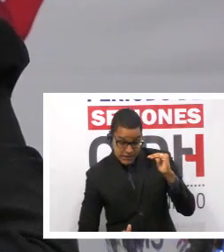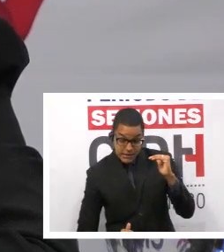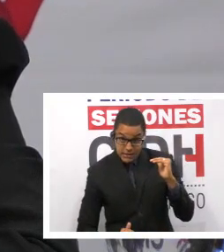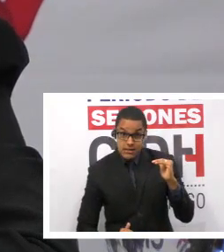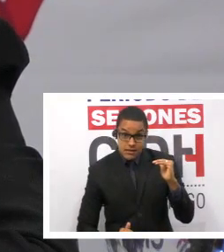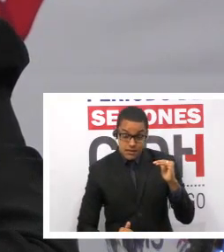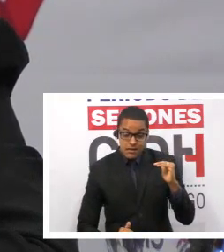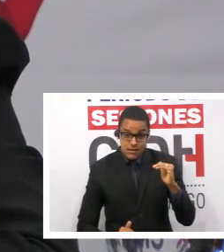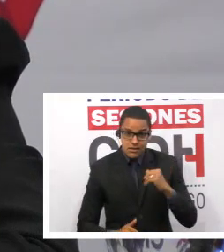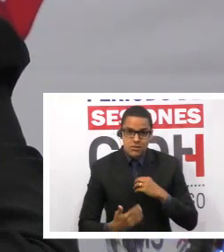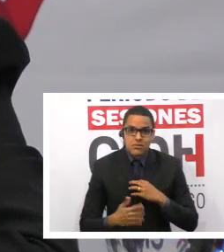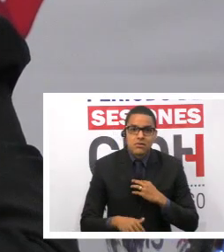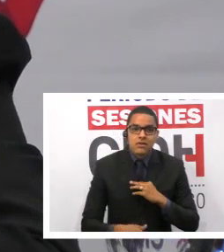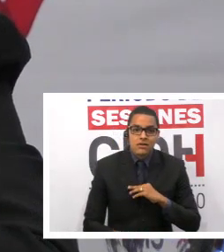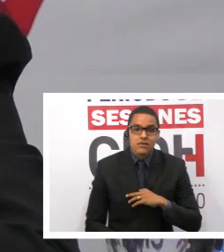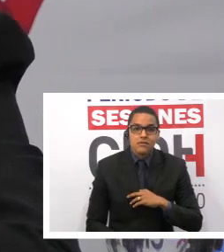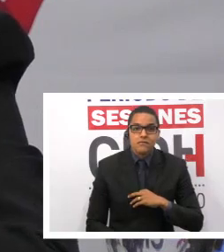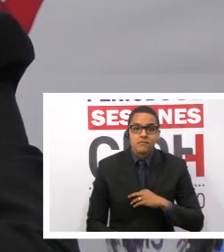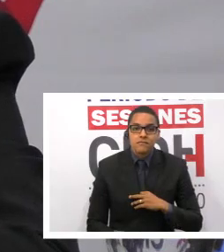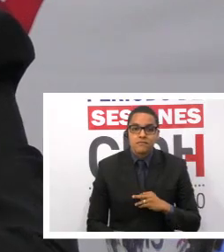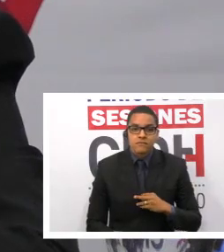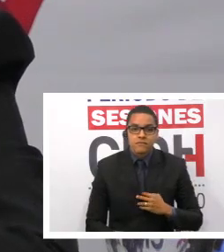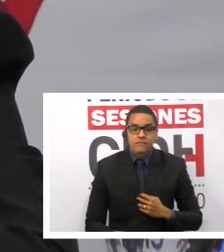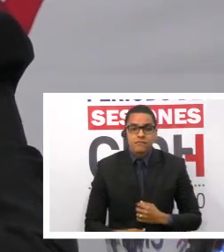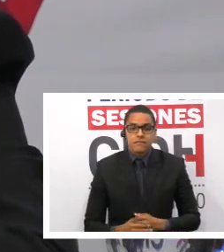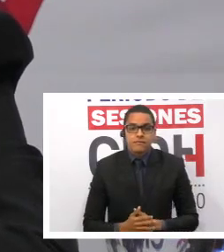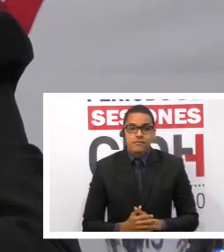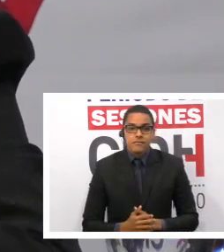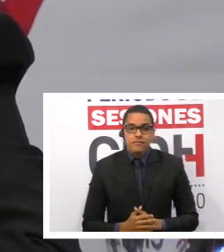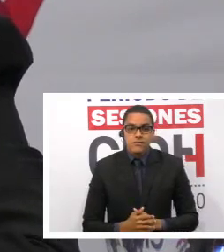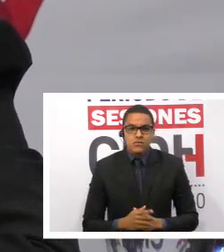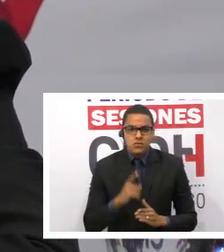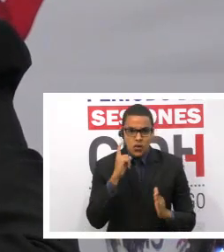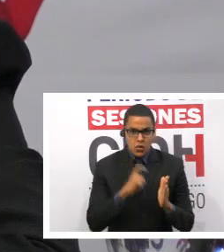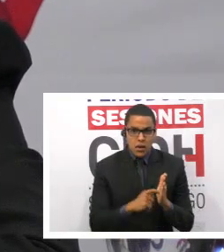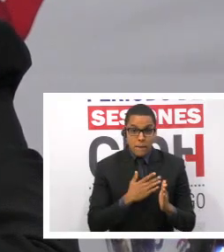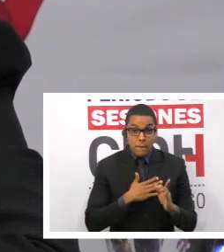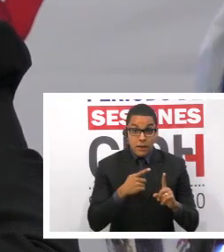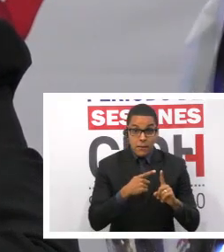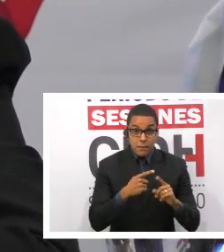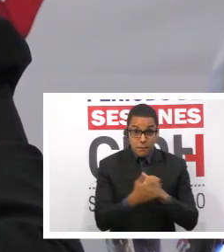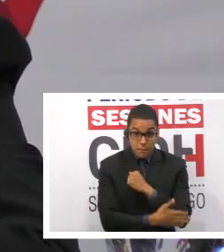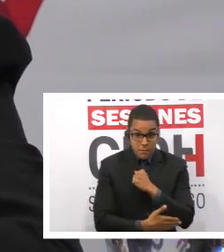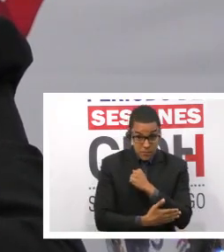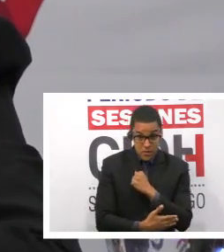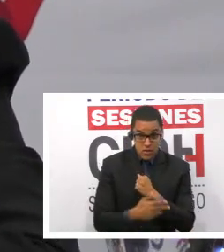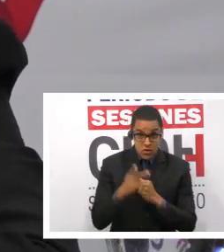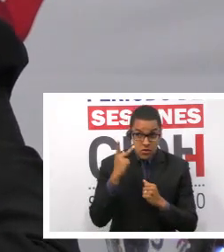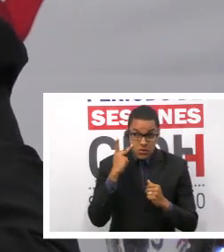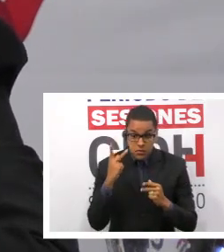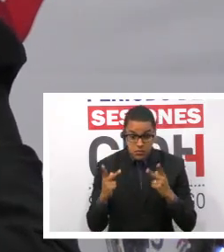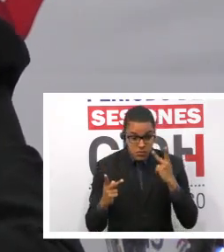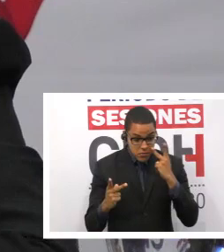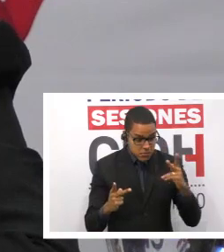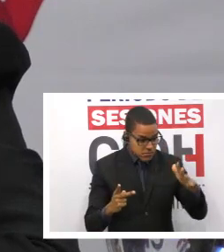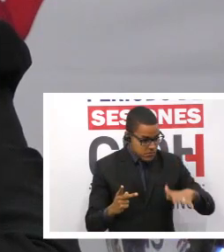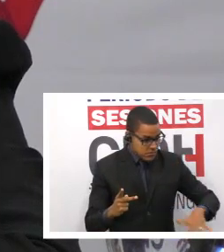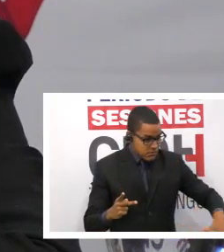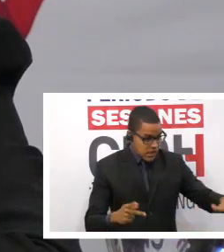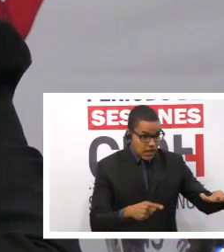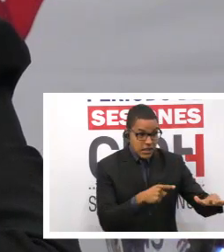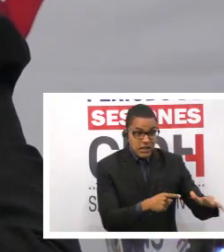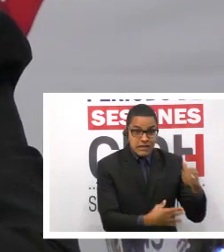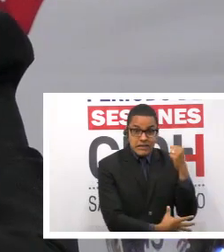de nuestras poblaciones están extremos de riqueza y de y de pobreza no tengo que mencionar el caso mexicano